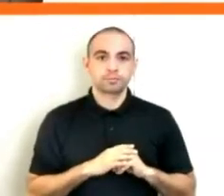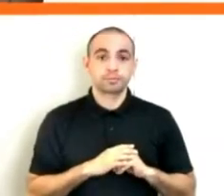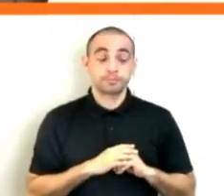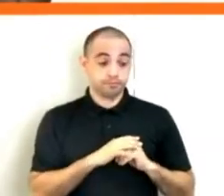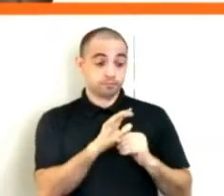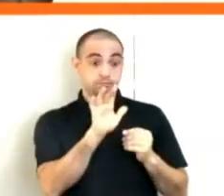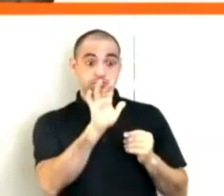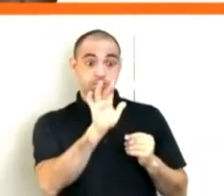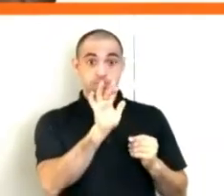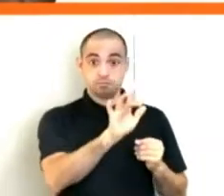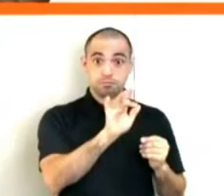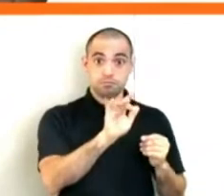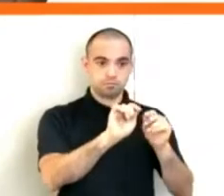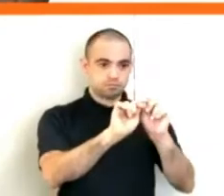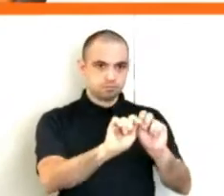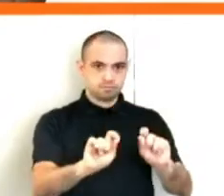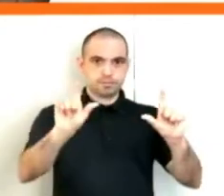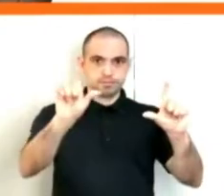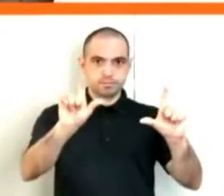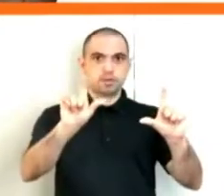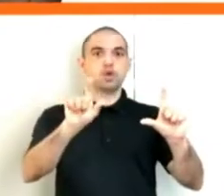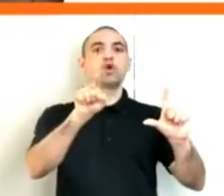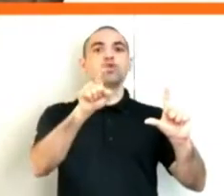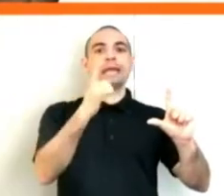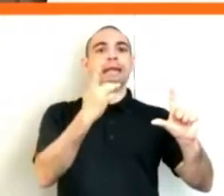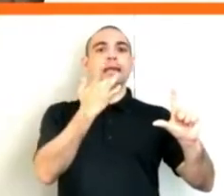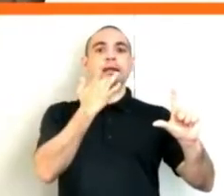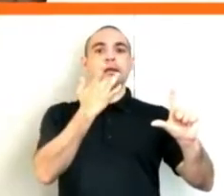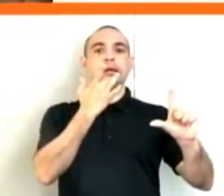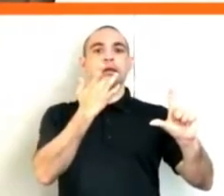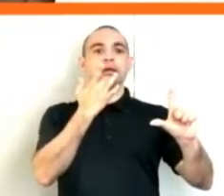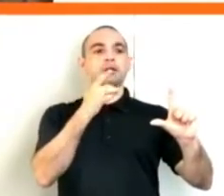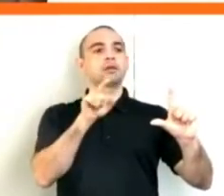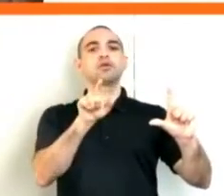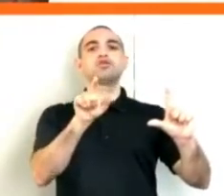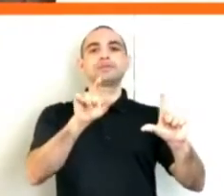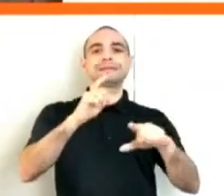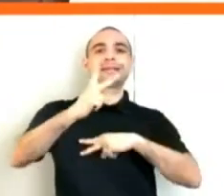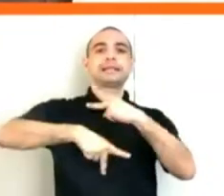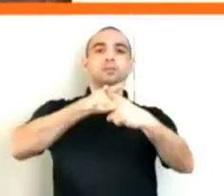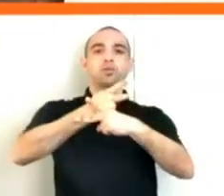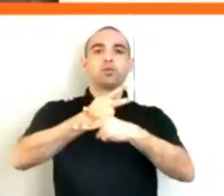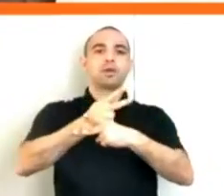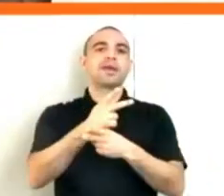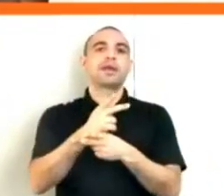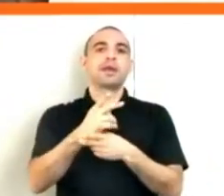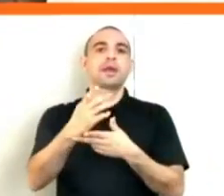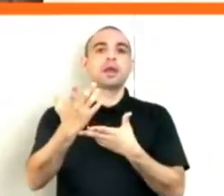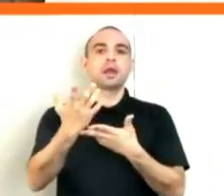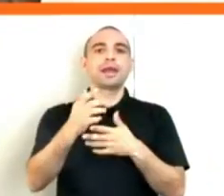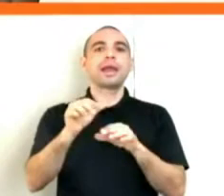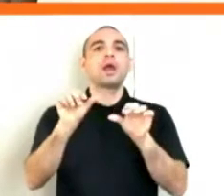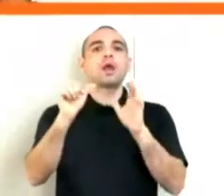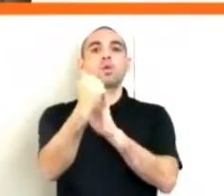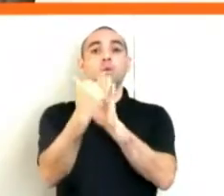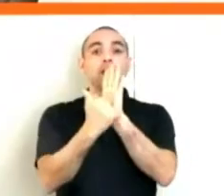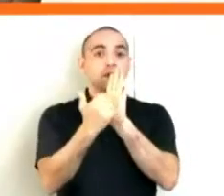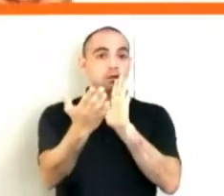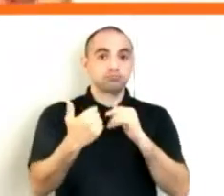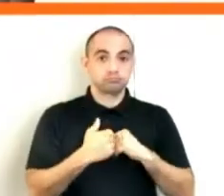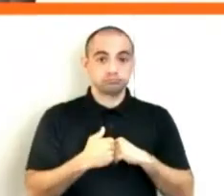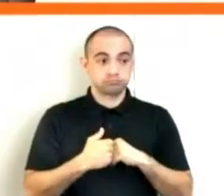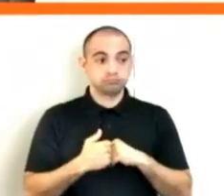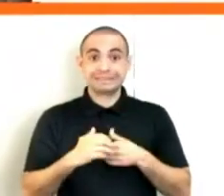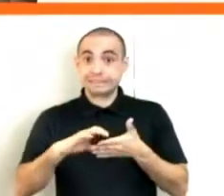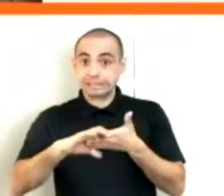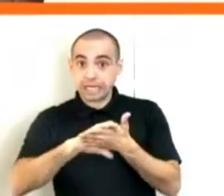le va a aparecer para que primero usted escoja el tipo de cuenta de banco que usted tiene, sea de cheque, sea de ahorro, le va a aparecer para que usted